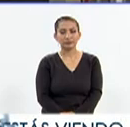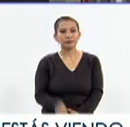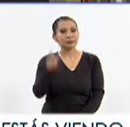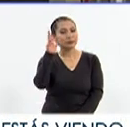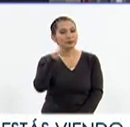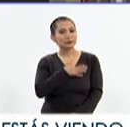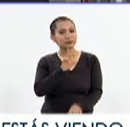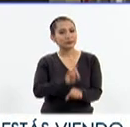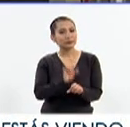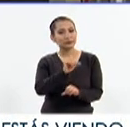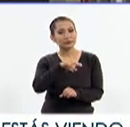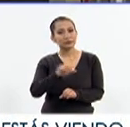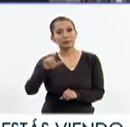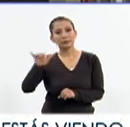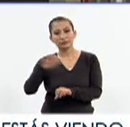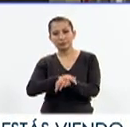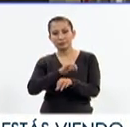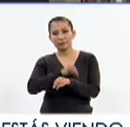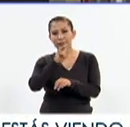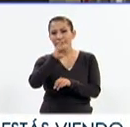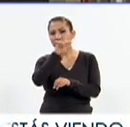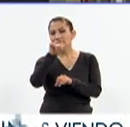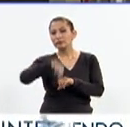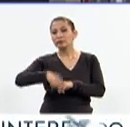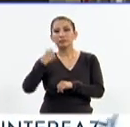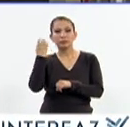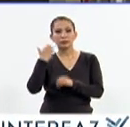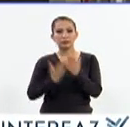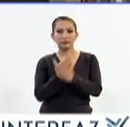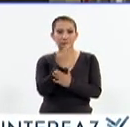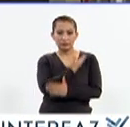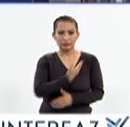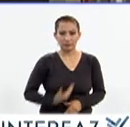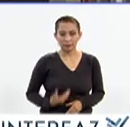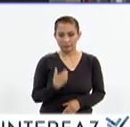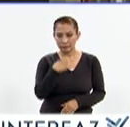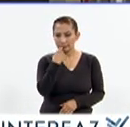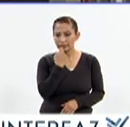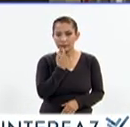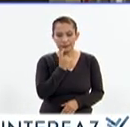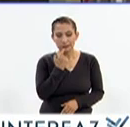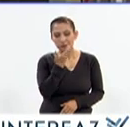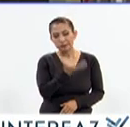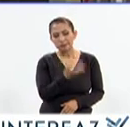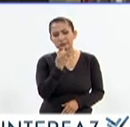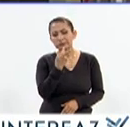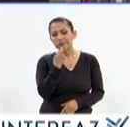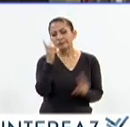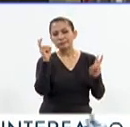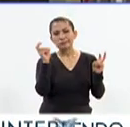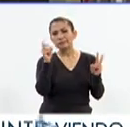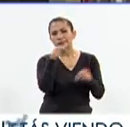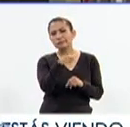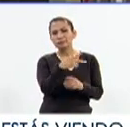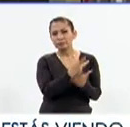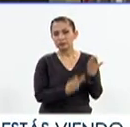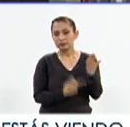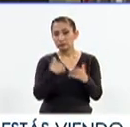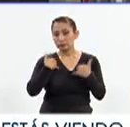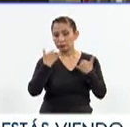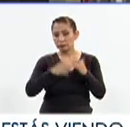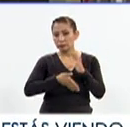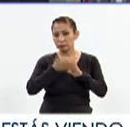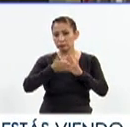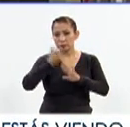¿Qué tal? Muy buenos días, Ana, Omar, amigos de Interfaz. Hoy en la conferencia matutina, el presidente Andrés Manuel López Obrador habló sobre el programa